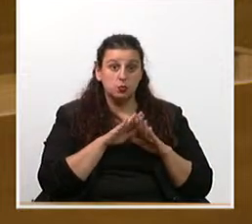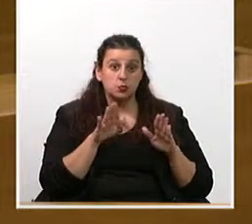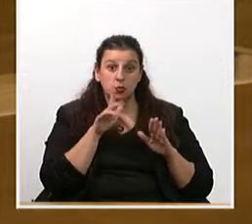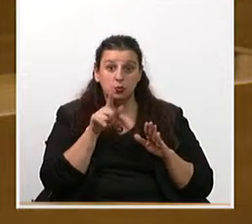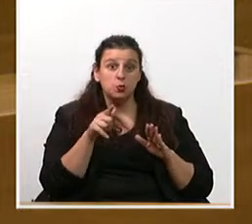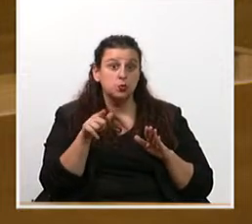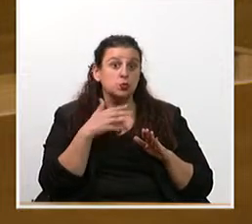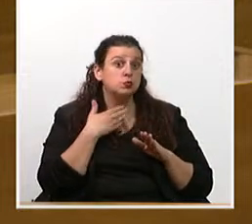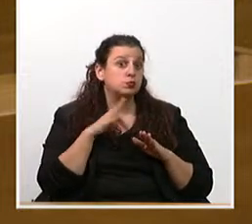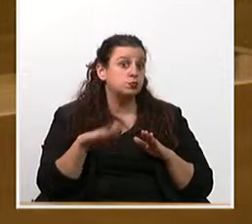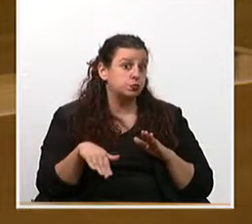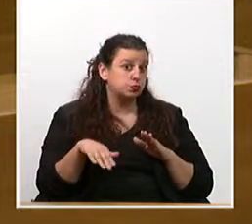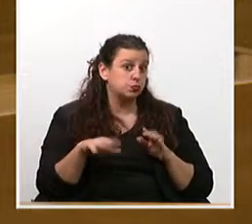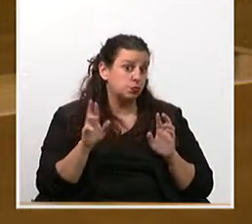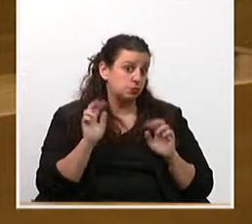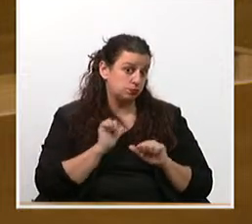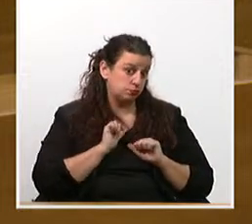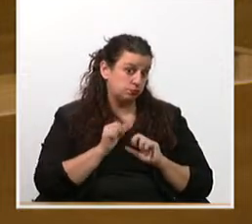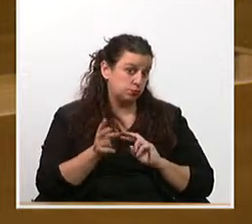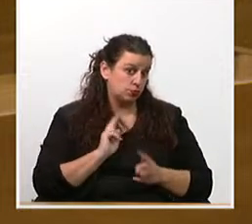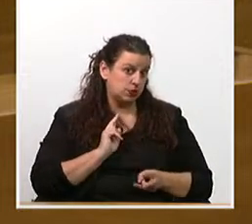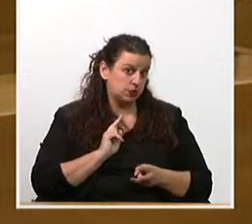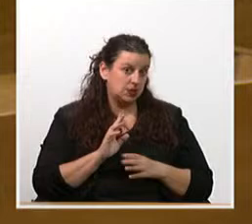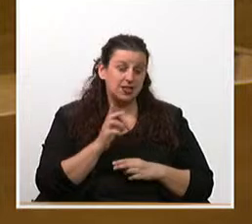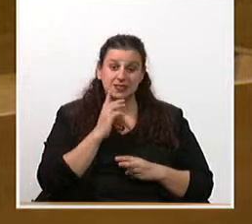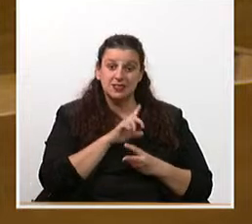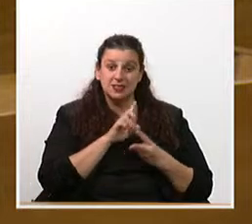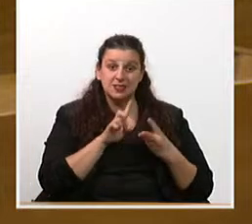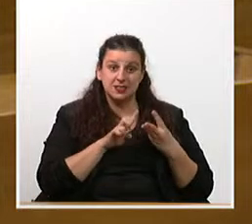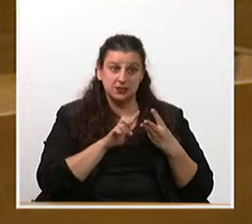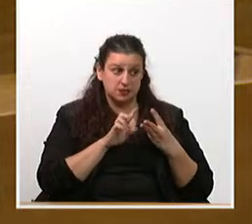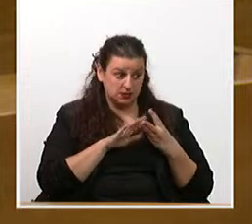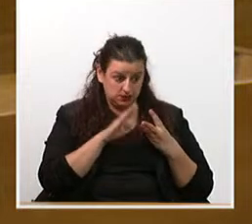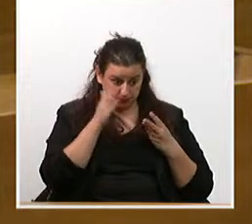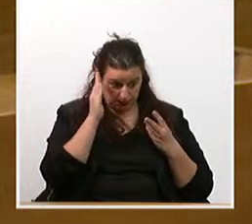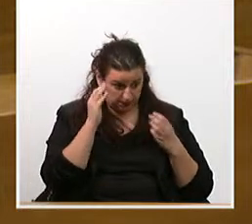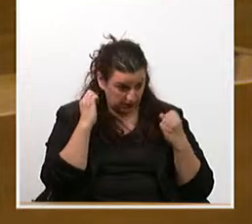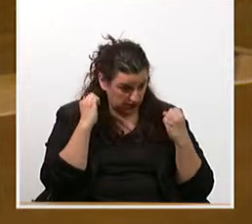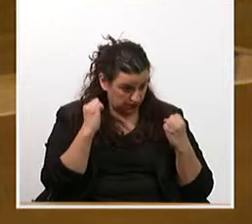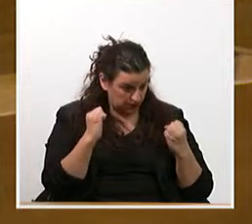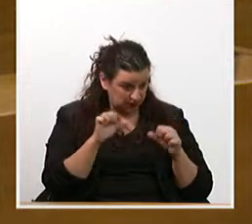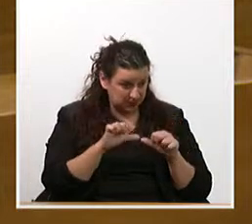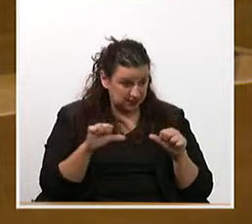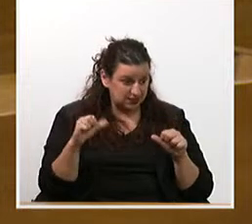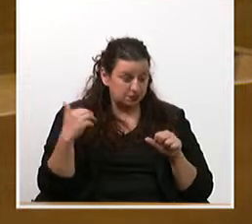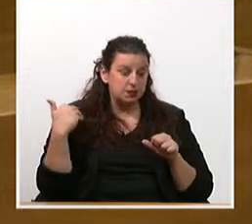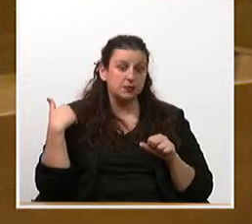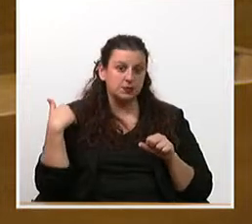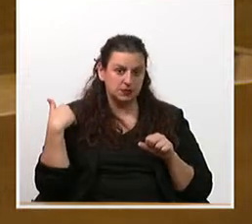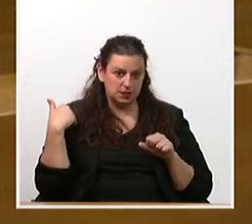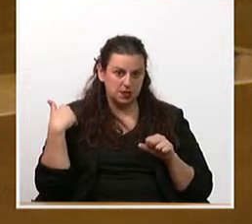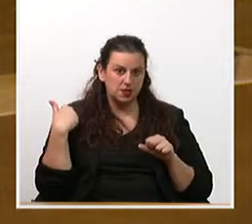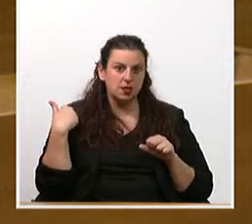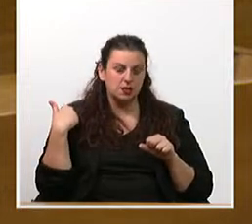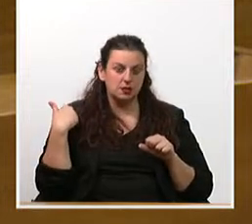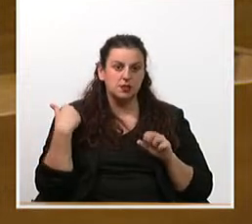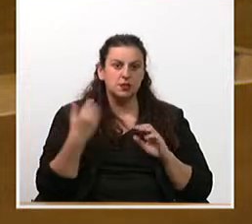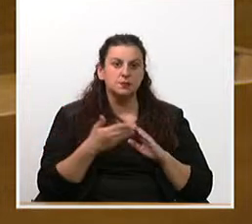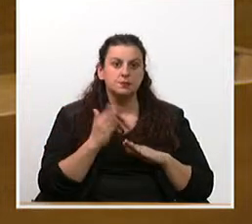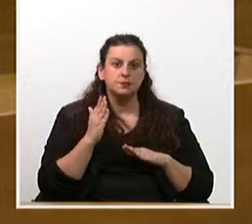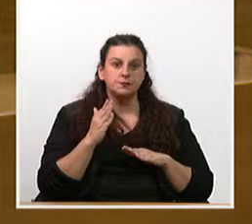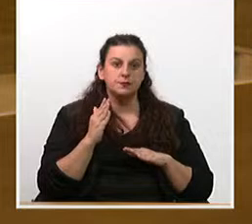Direct que me conteste Y si la casera de brues enca no había qued clar la semana pasada vamos a